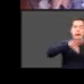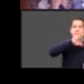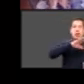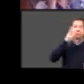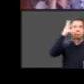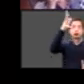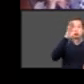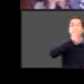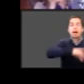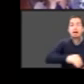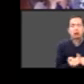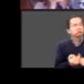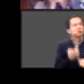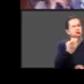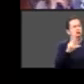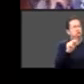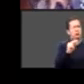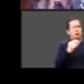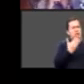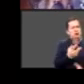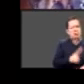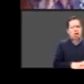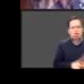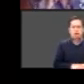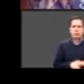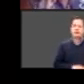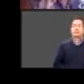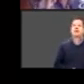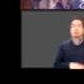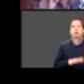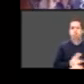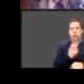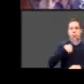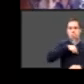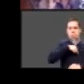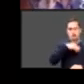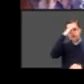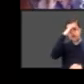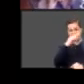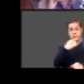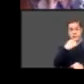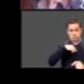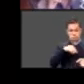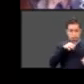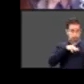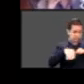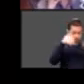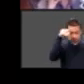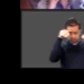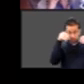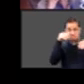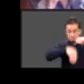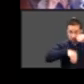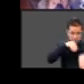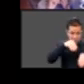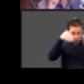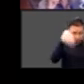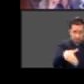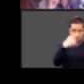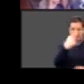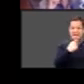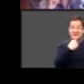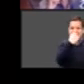prioridad nacional vamos a poder cerrar las brechas en todos los aspectos en estos primeros años de vida y